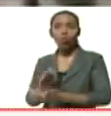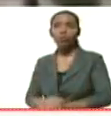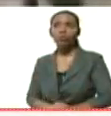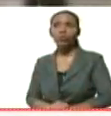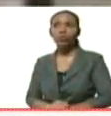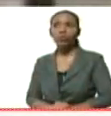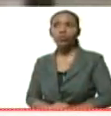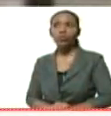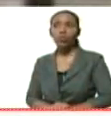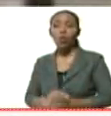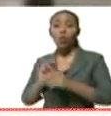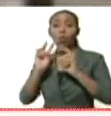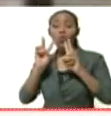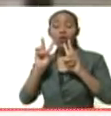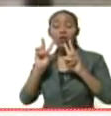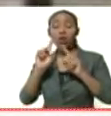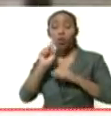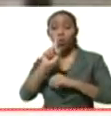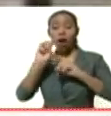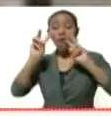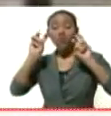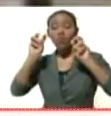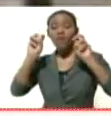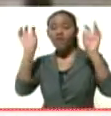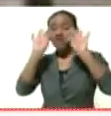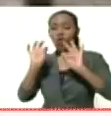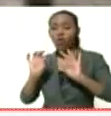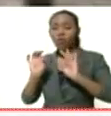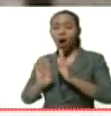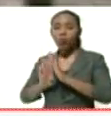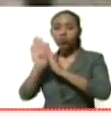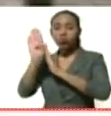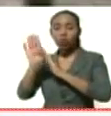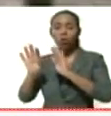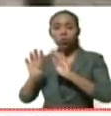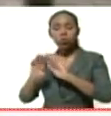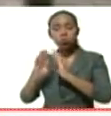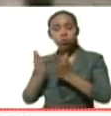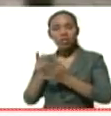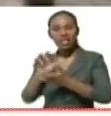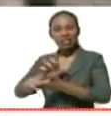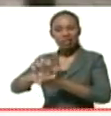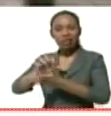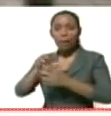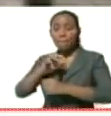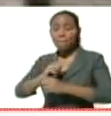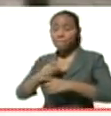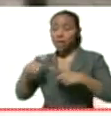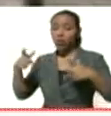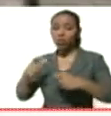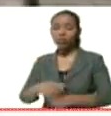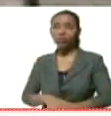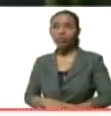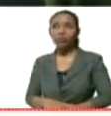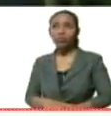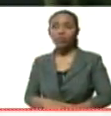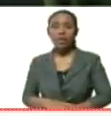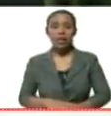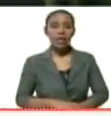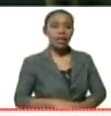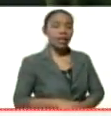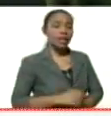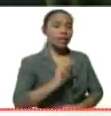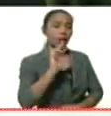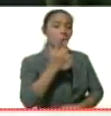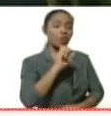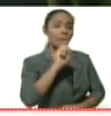Un nuevo mundo está surgiendo de esta circunstancia de crisis mayor. A la orden. La segunda